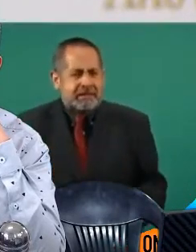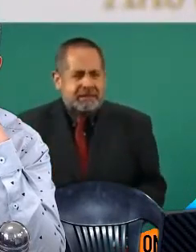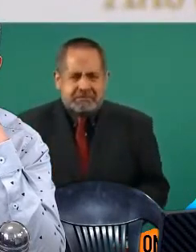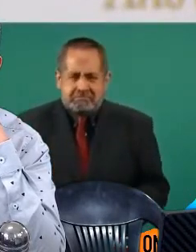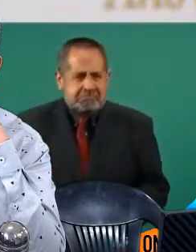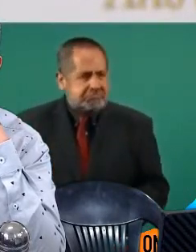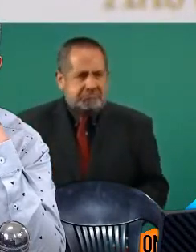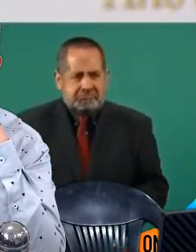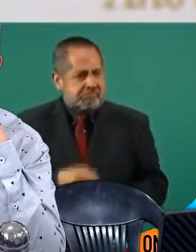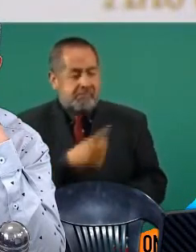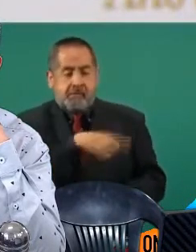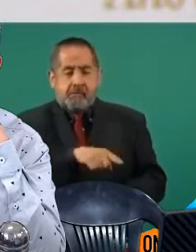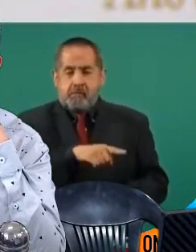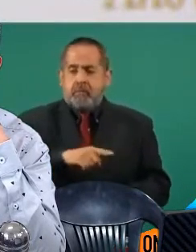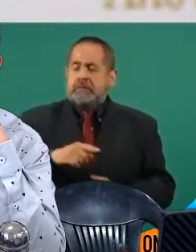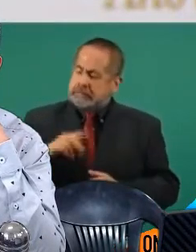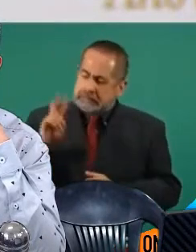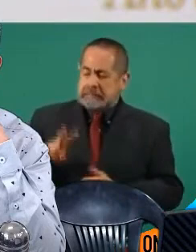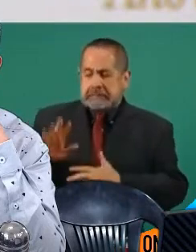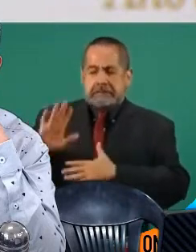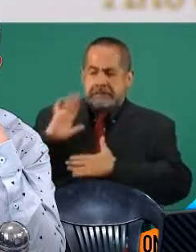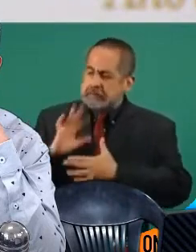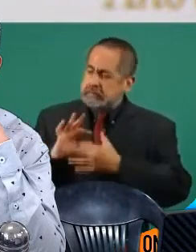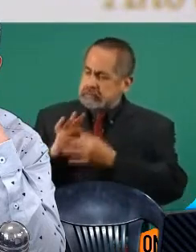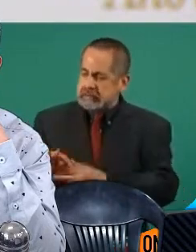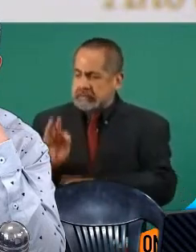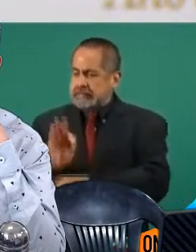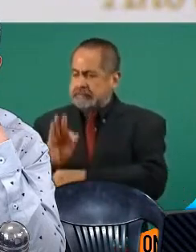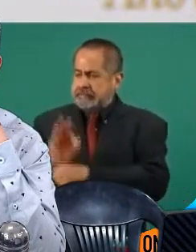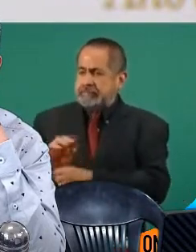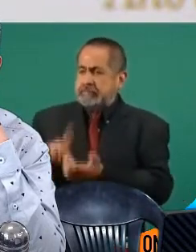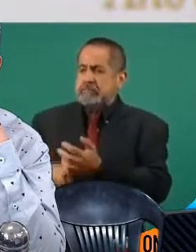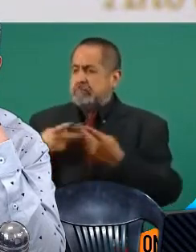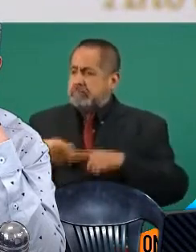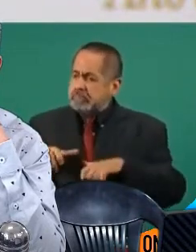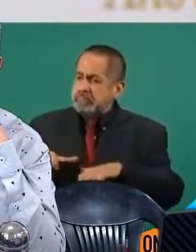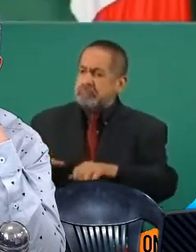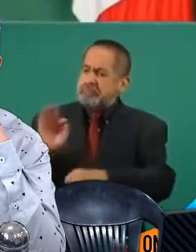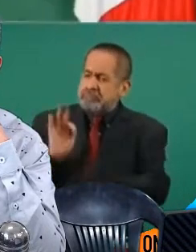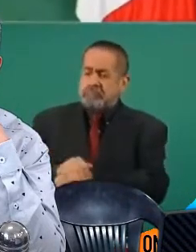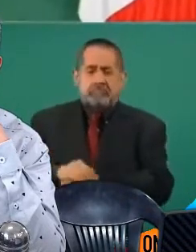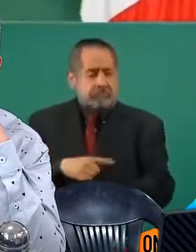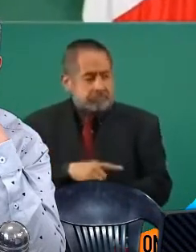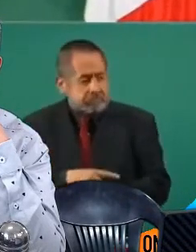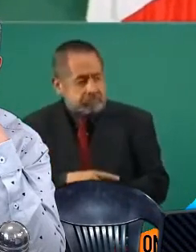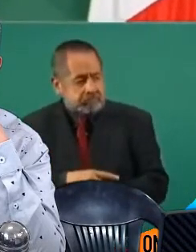el compromiso de defender los intereses del pueblo?